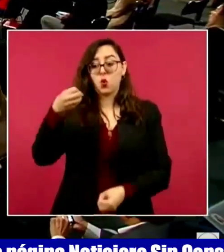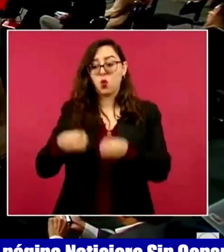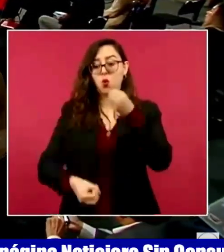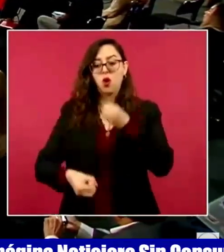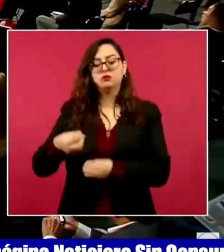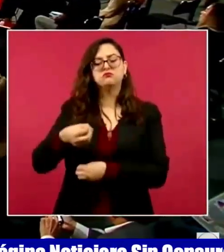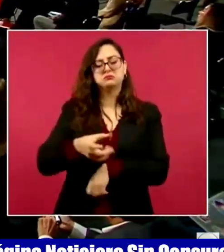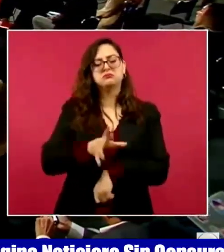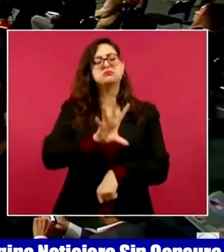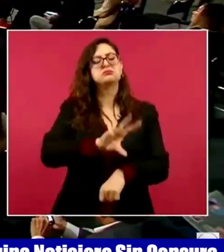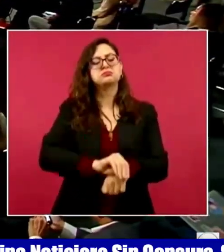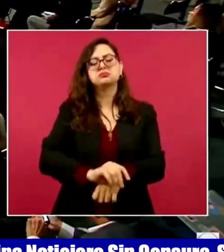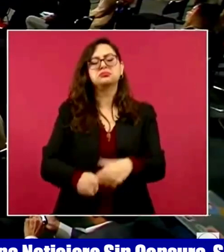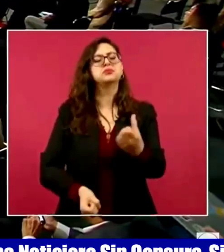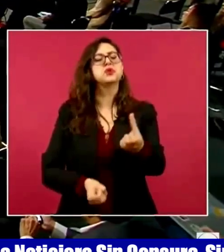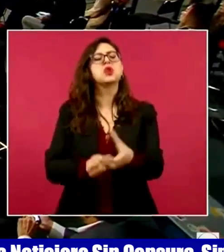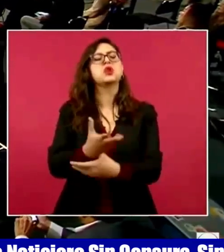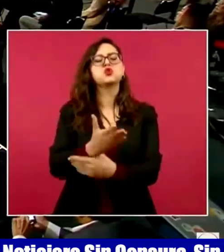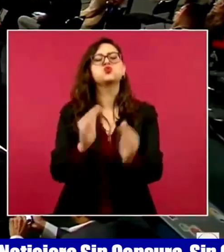casa.